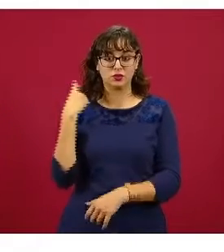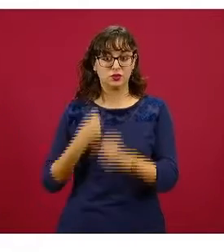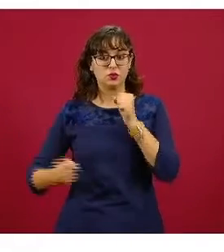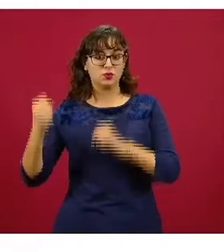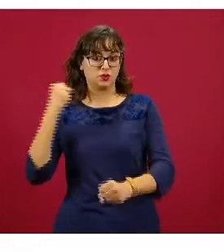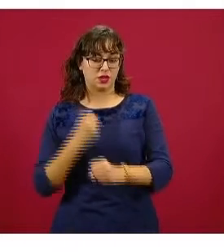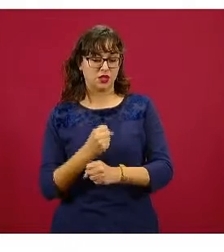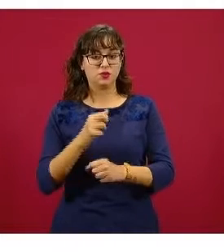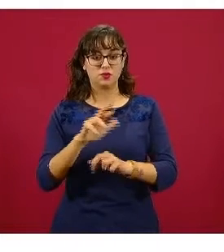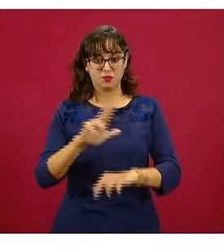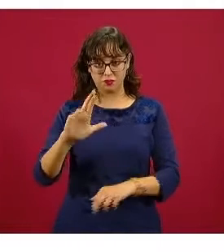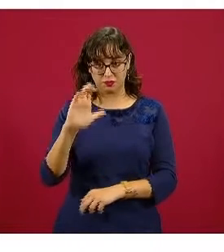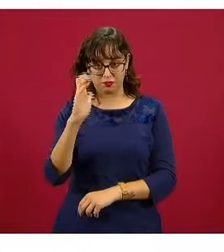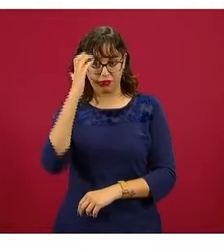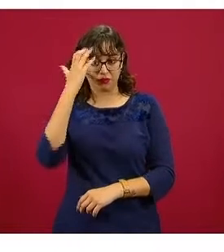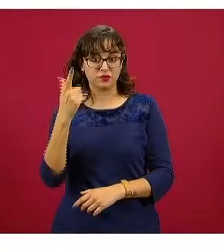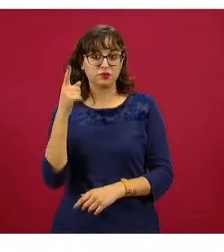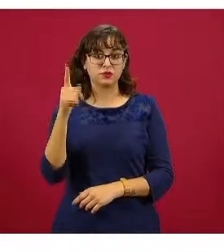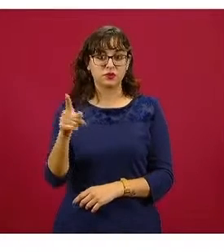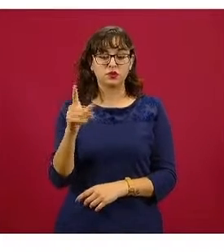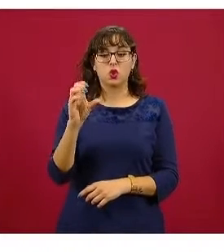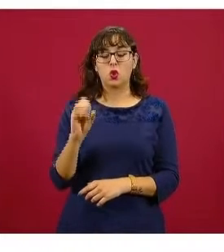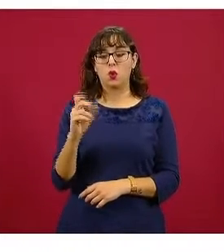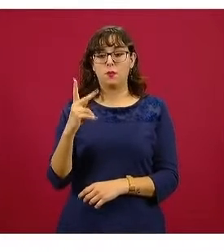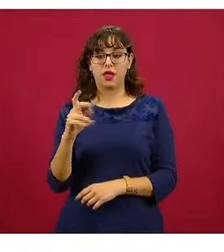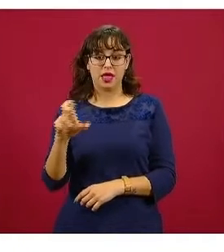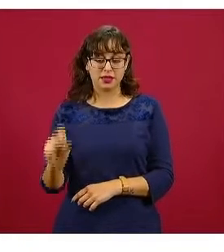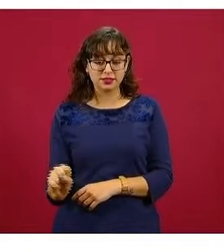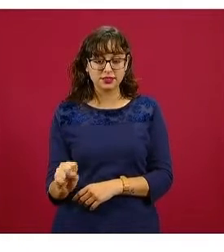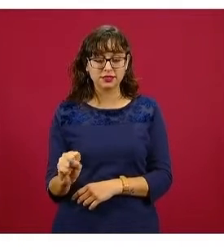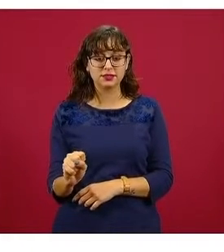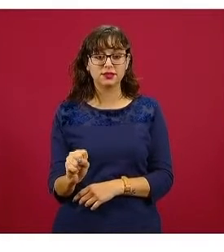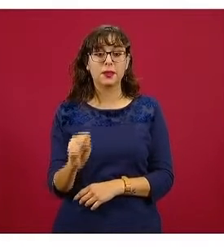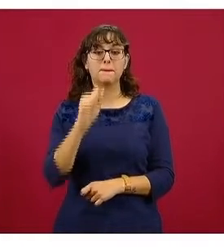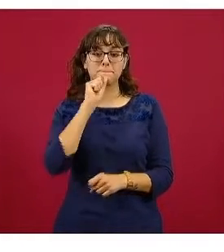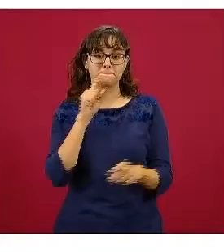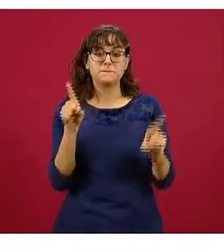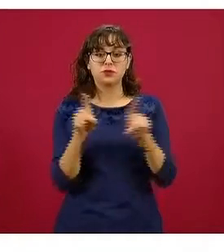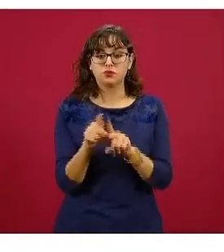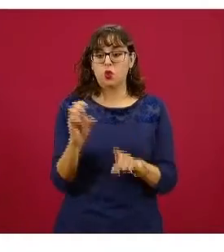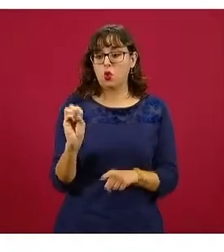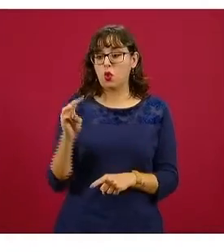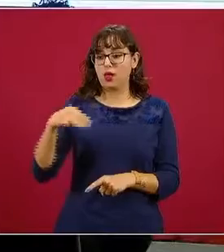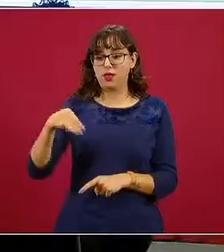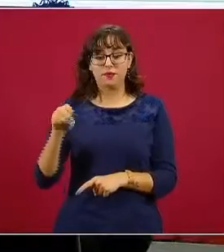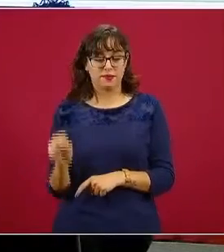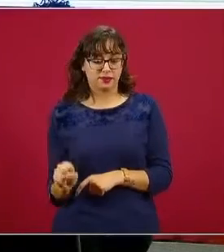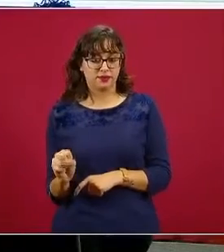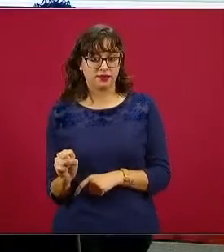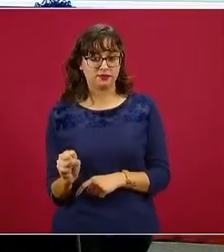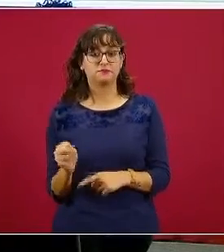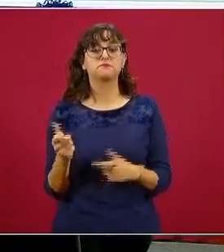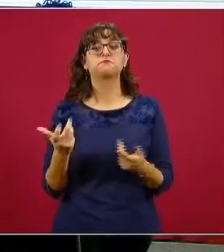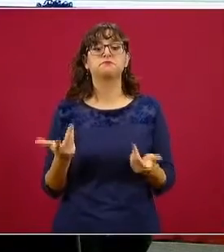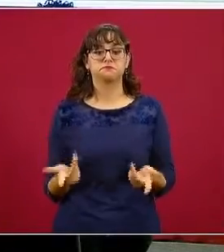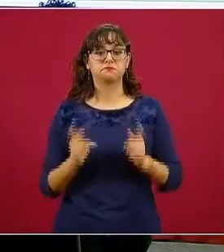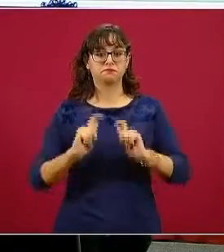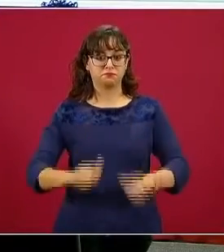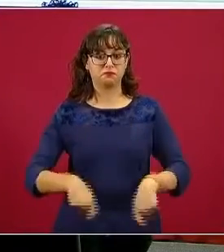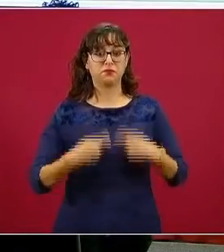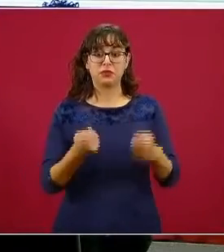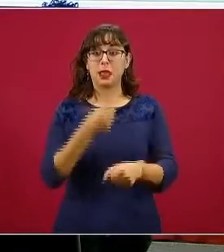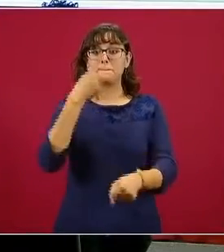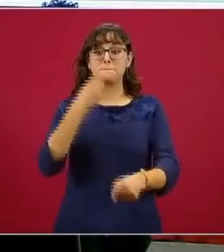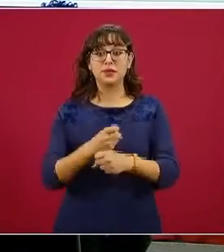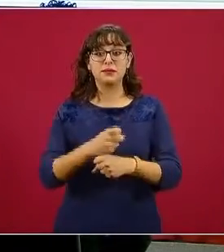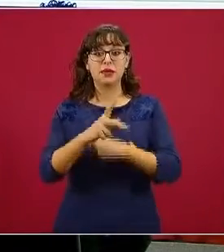nos hizo la Organización Panamericana de la Salud y la Organización Mundial de la Salud como el primer país